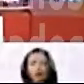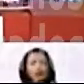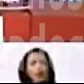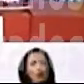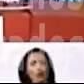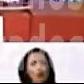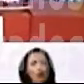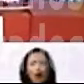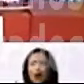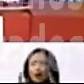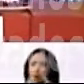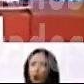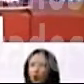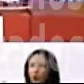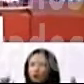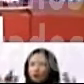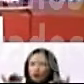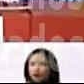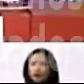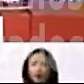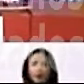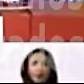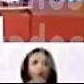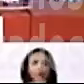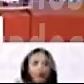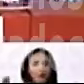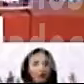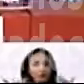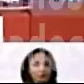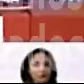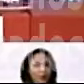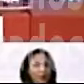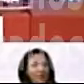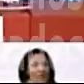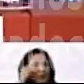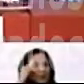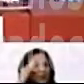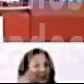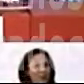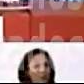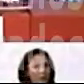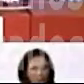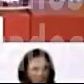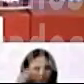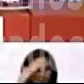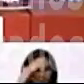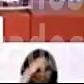están ahí todos, vale? ¿Qué había? ¿Qué sabían ustedes?